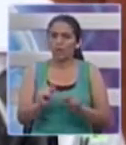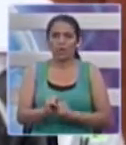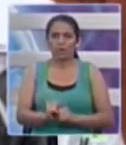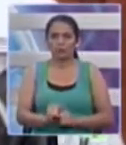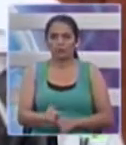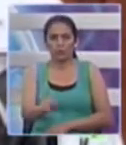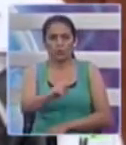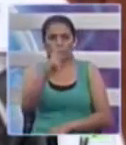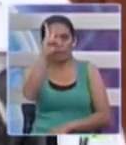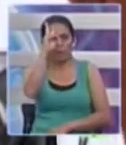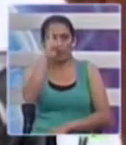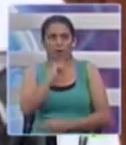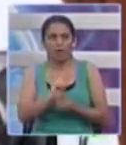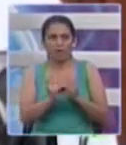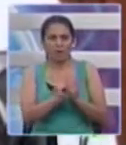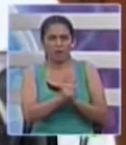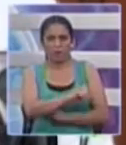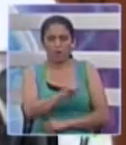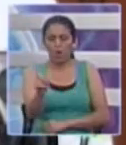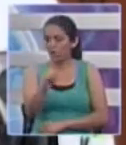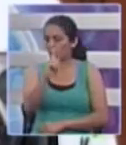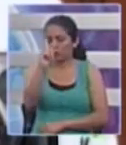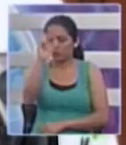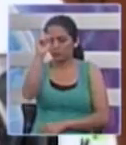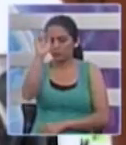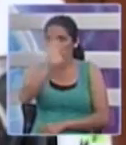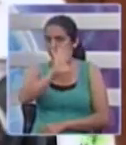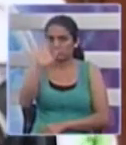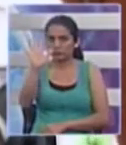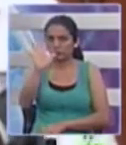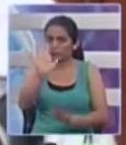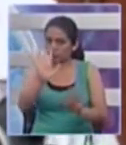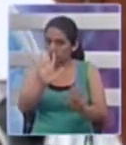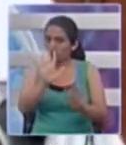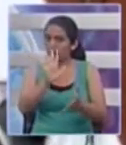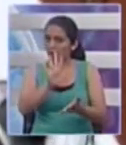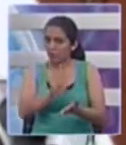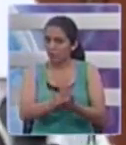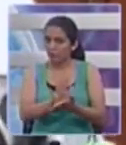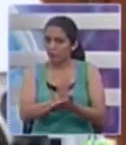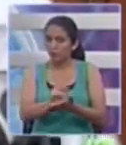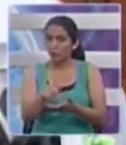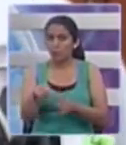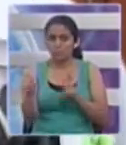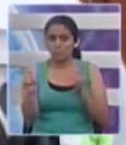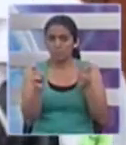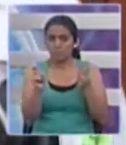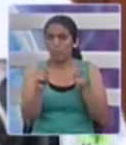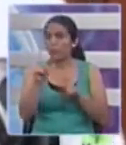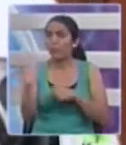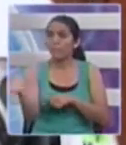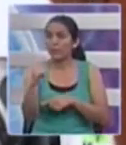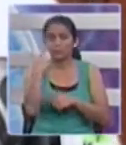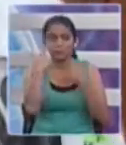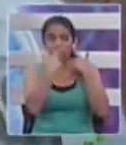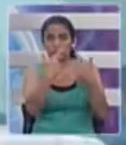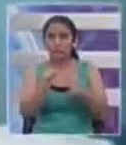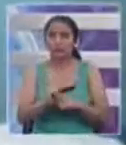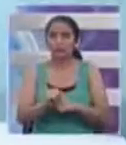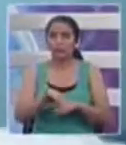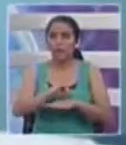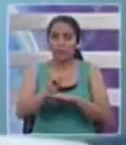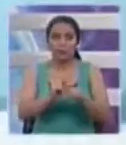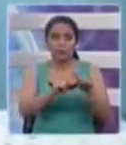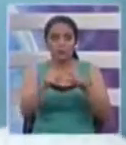fraude, mi querido amigo. Vamos tranquilos y despacito, nosotros tenemos un control electoral en el 98,5% de las juntas.